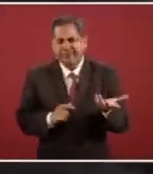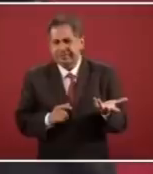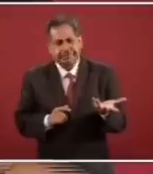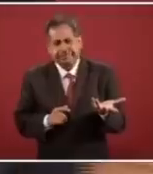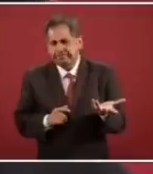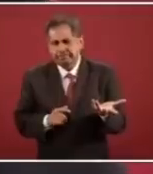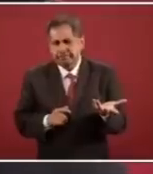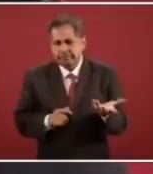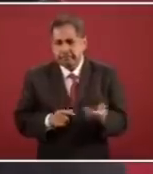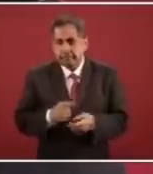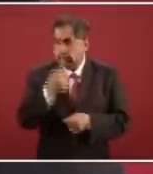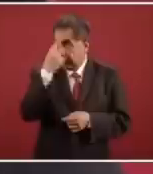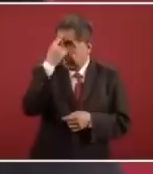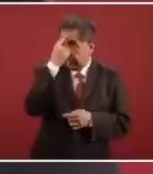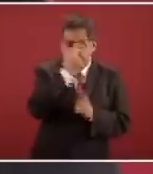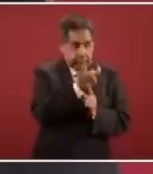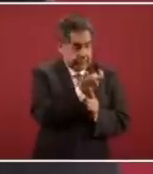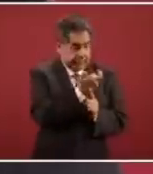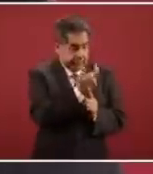lo material,